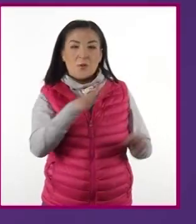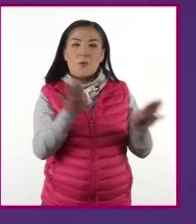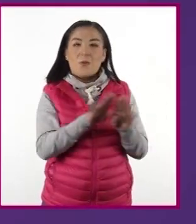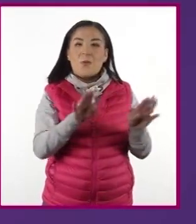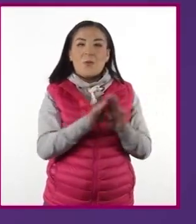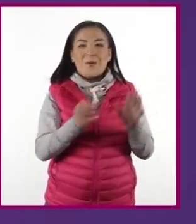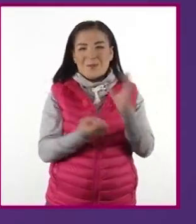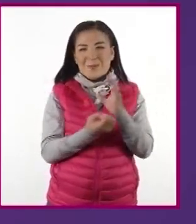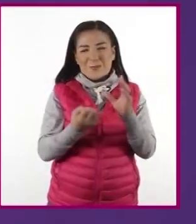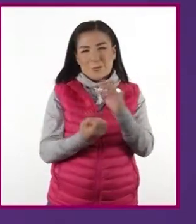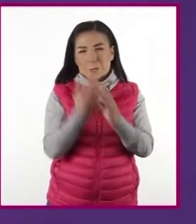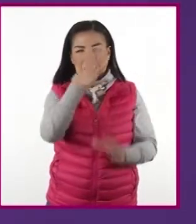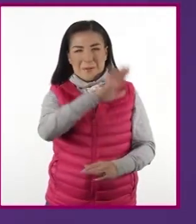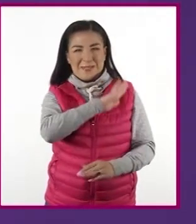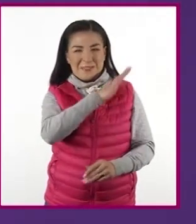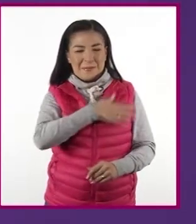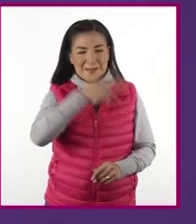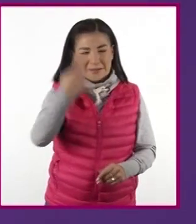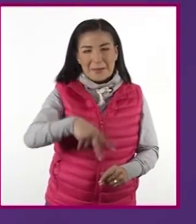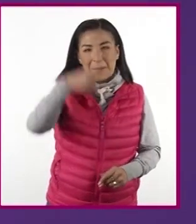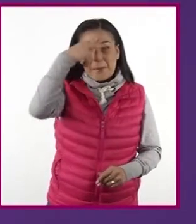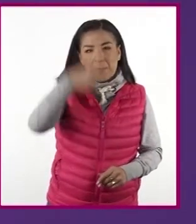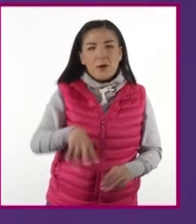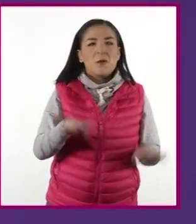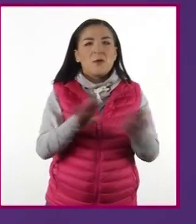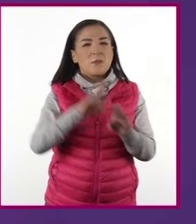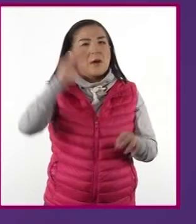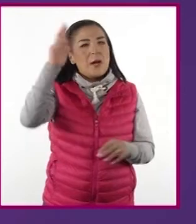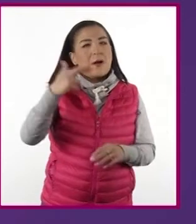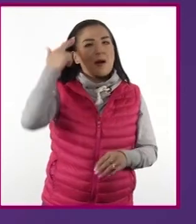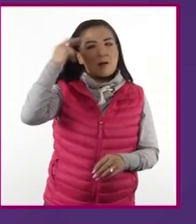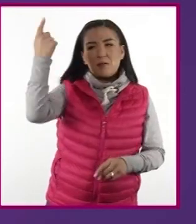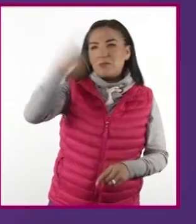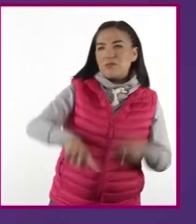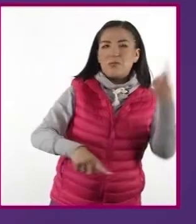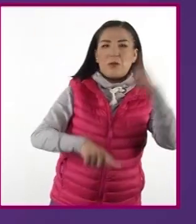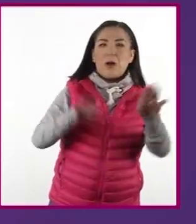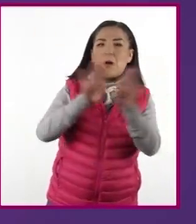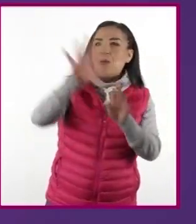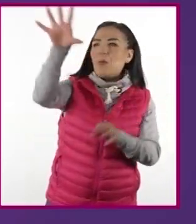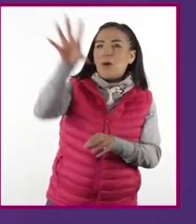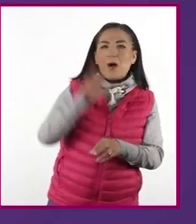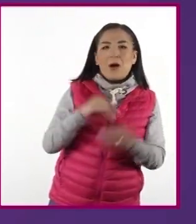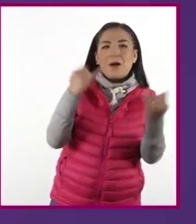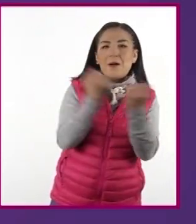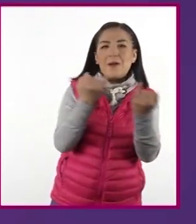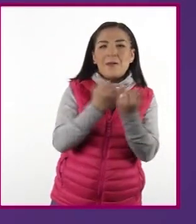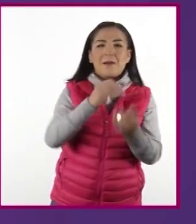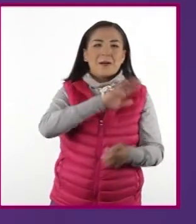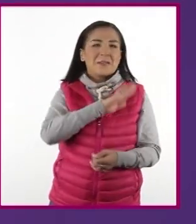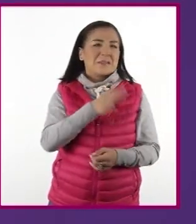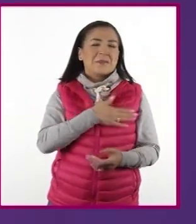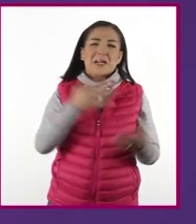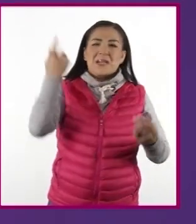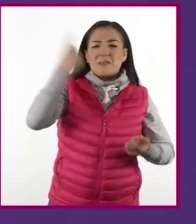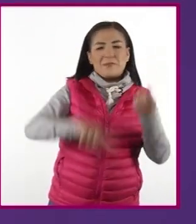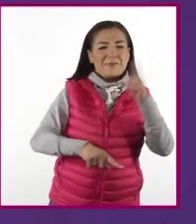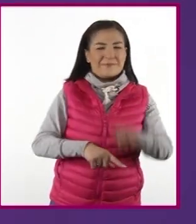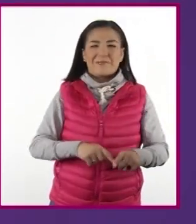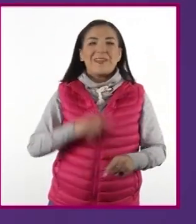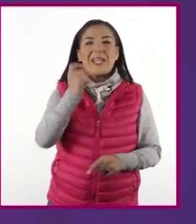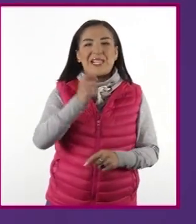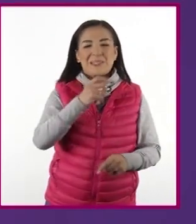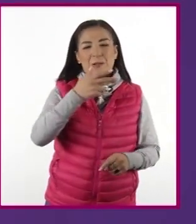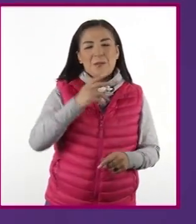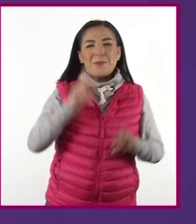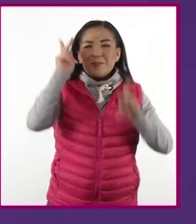reino con todos los derechos de los reinos de la vieja España. Cuando se realiza la visita de José de Gálvez